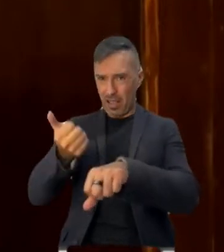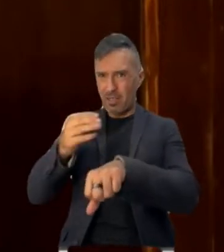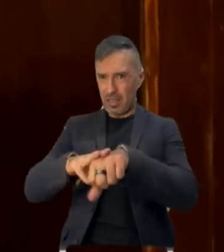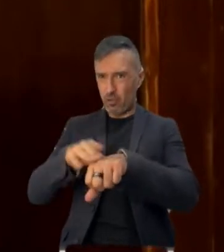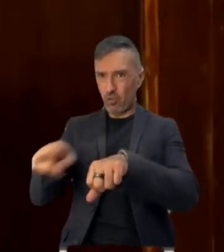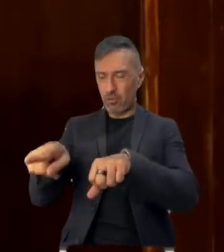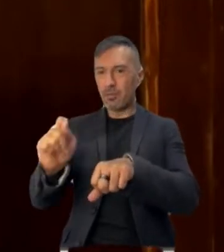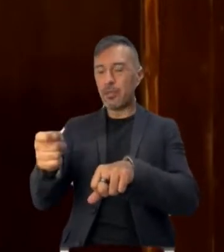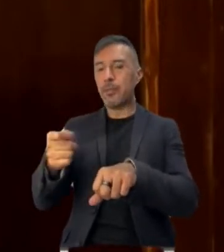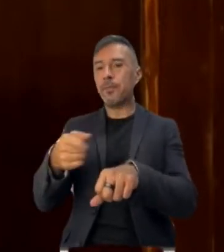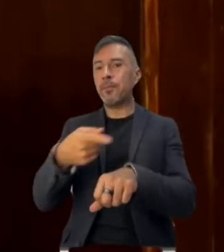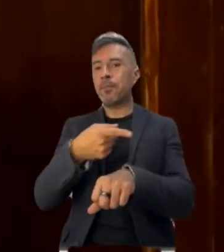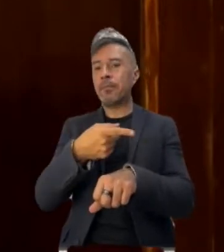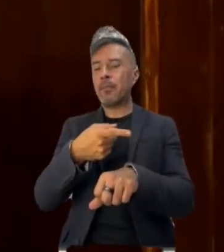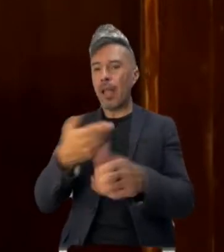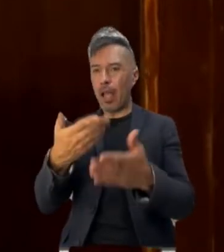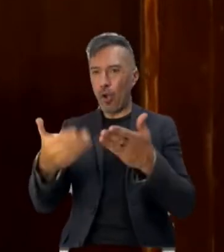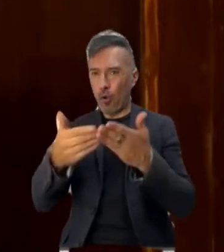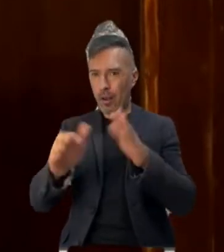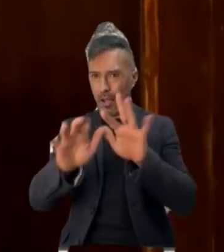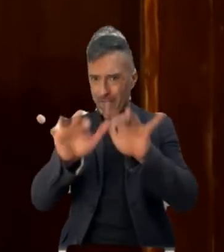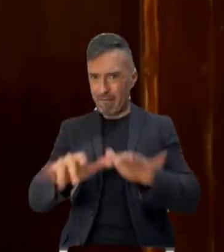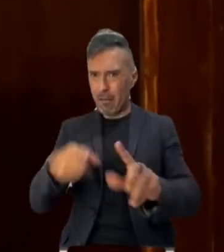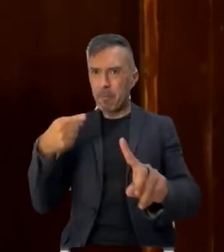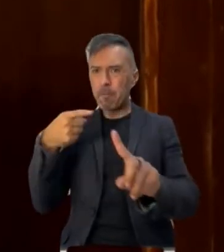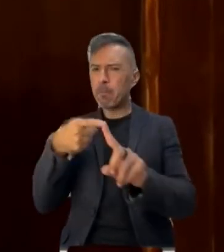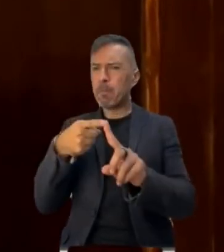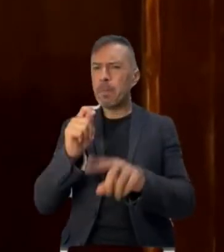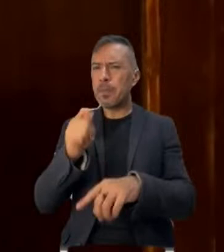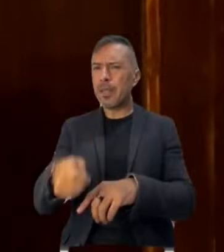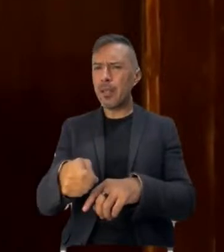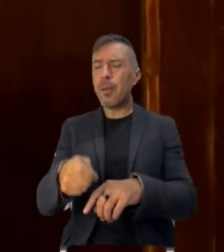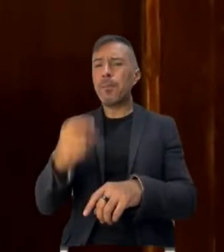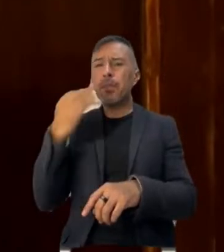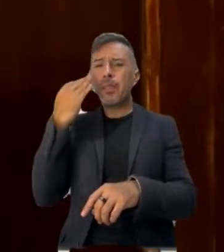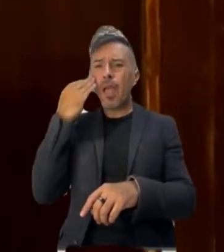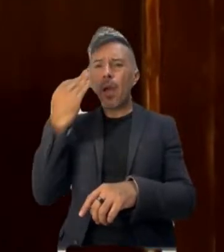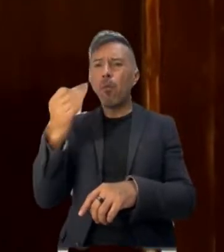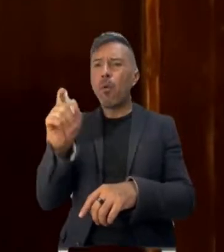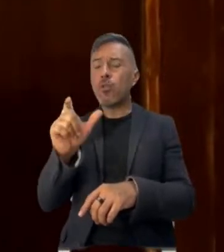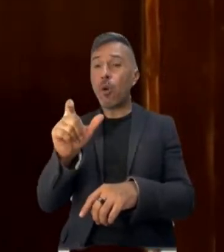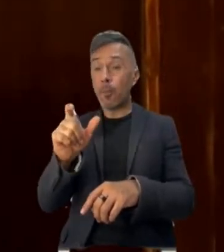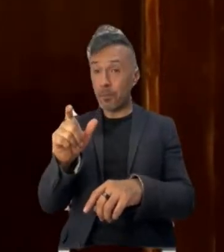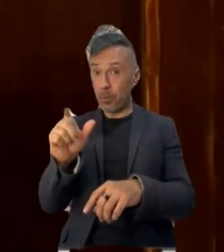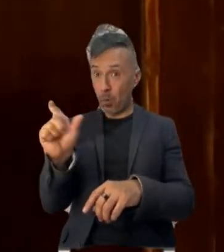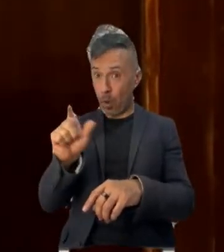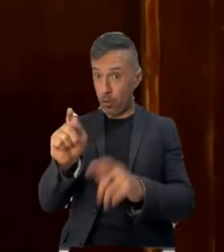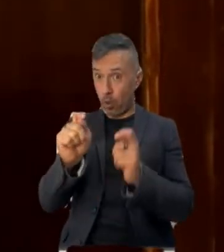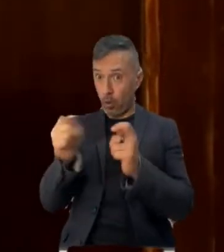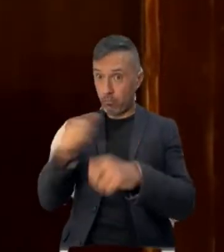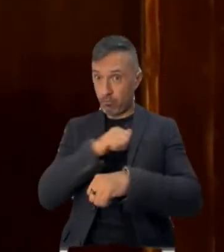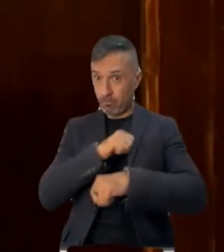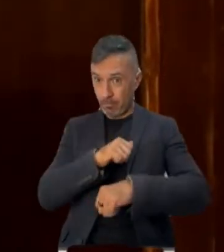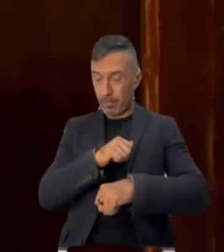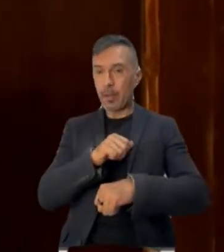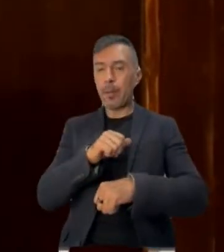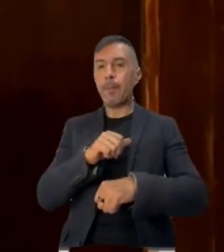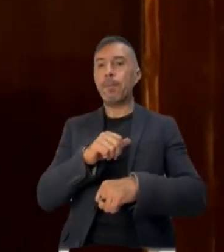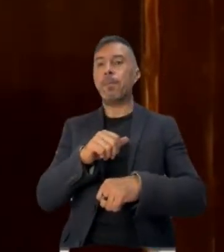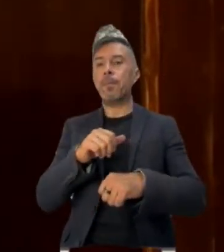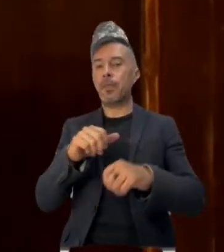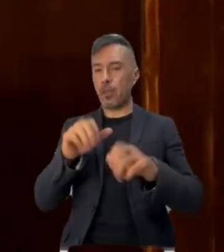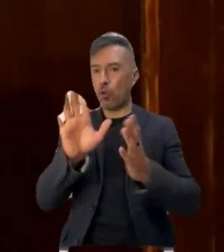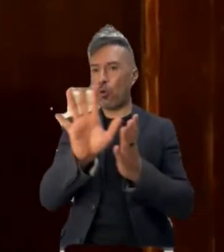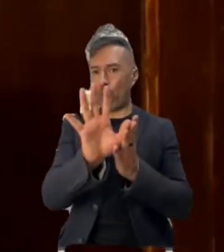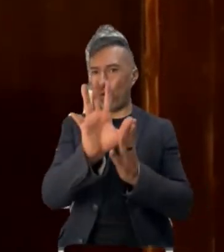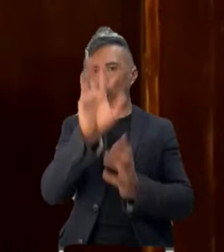referencia el presente decreto deberá realizarse durante los primeros 30 días posteriores al inicio del periodo constitucional